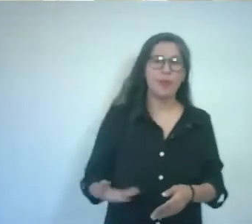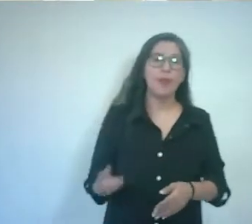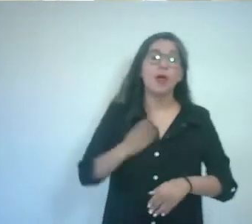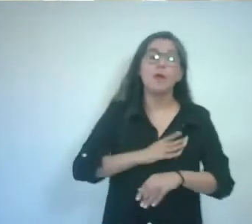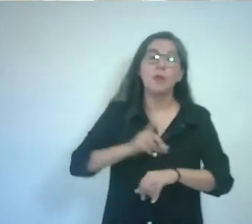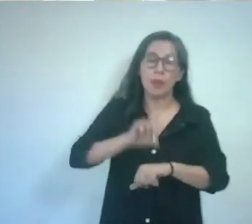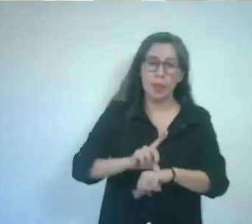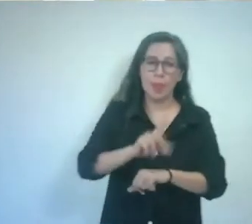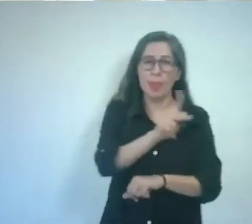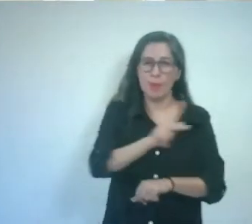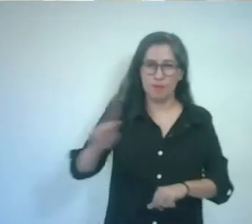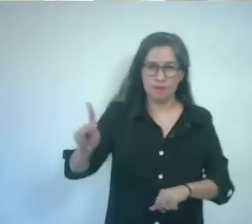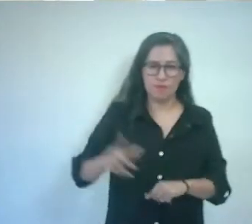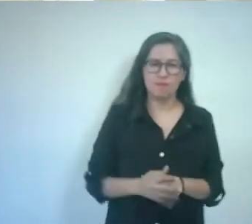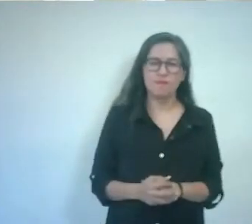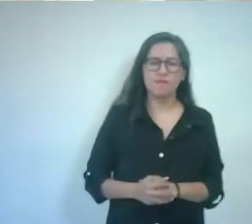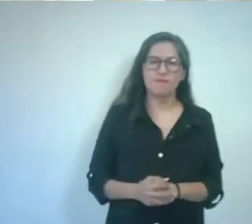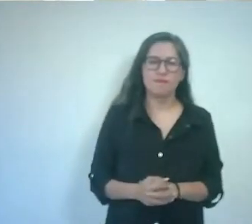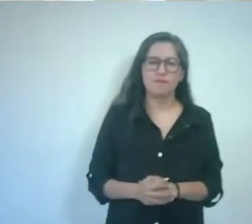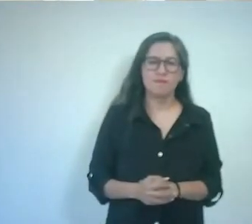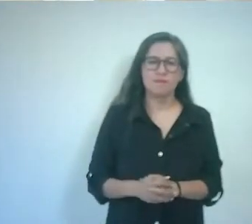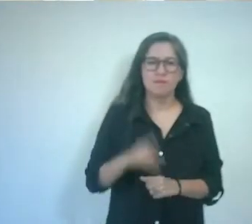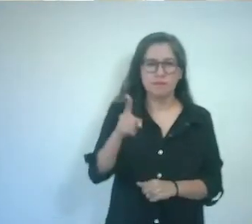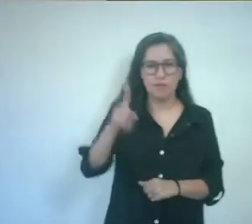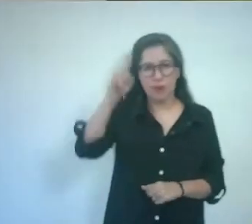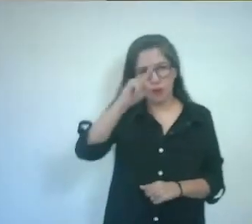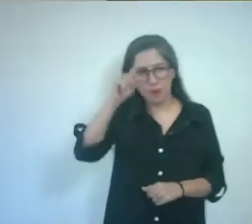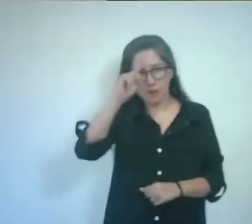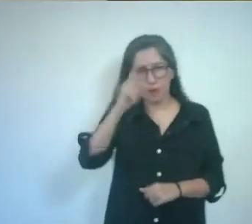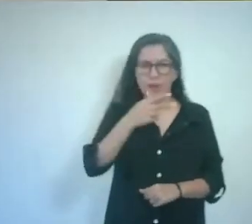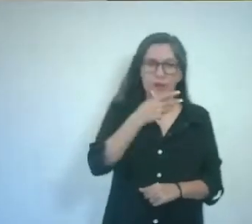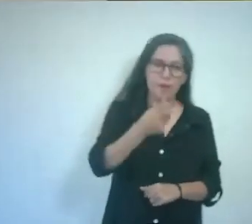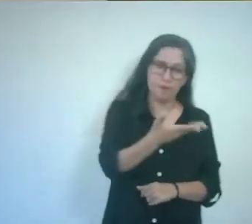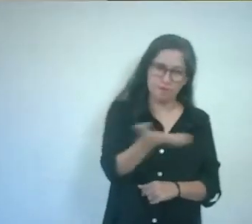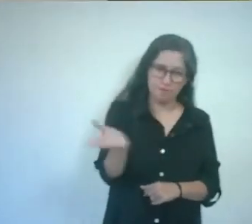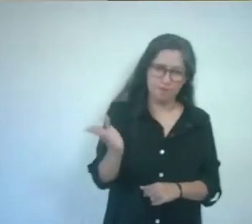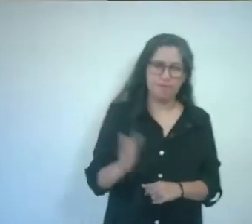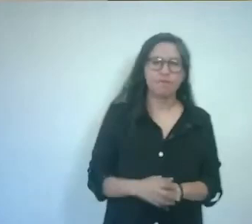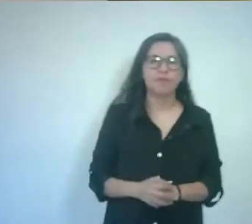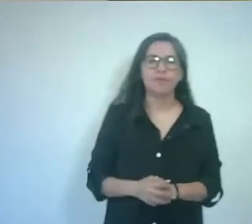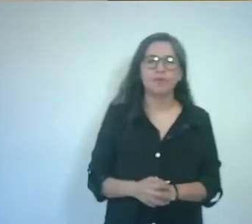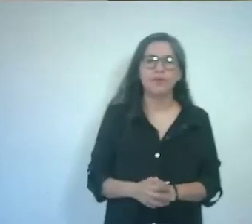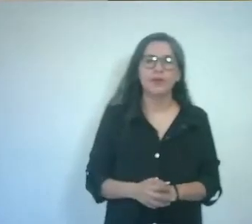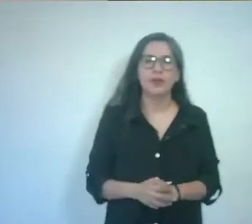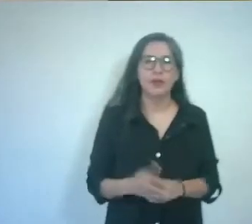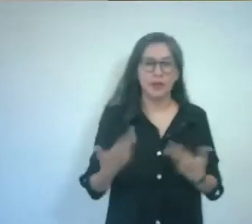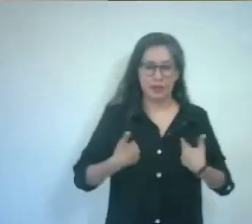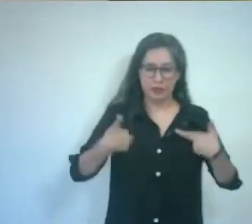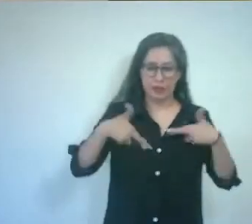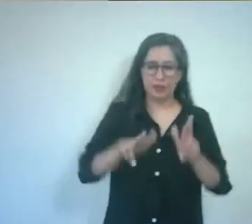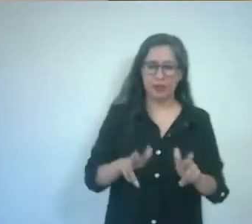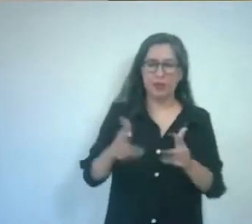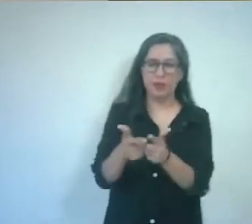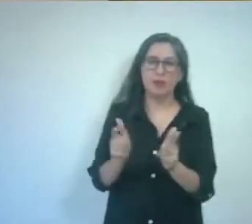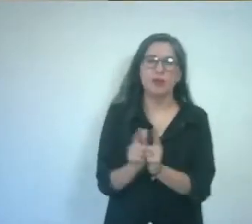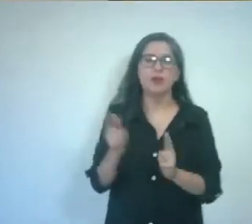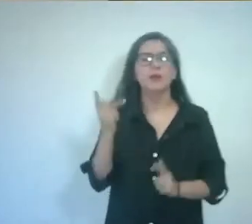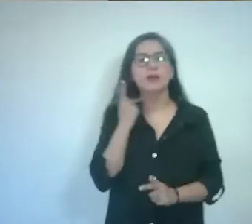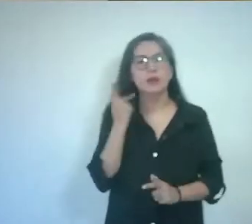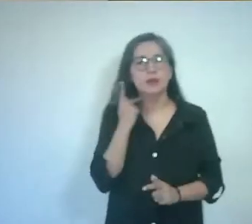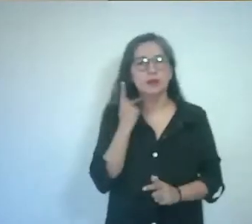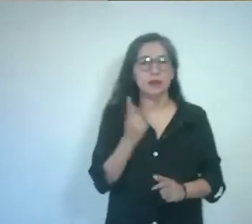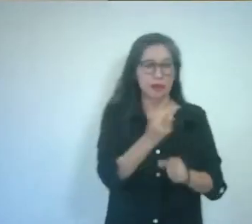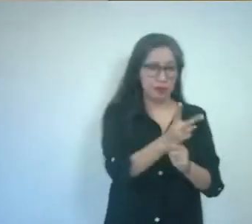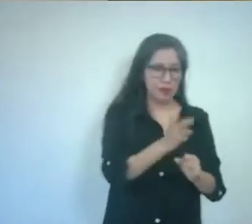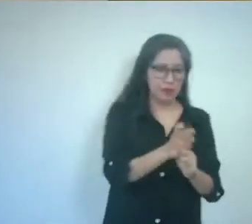a todas y a todos, consejeras, consejeros electorales, representaciones de los partidos políticos,